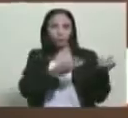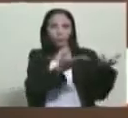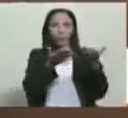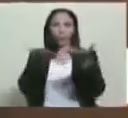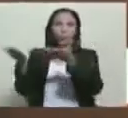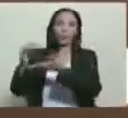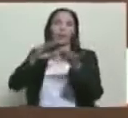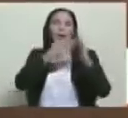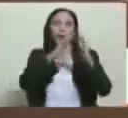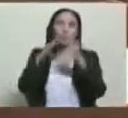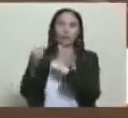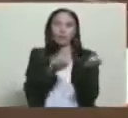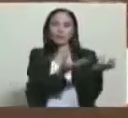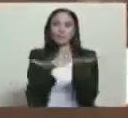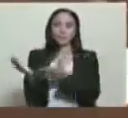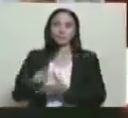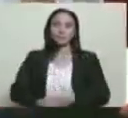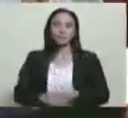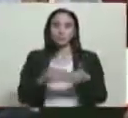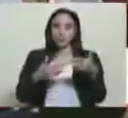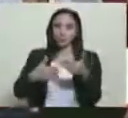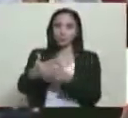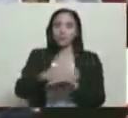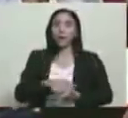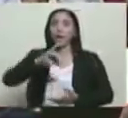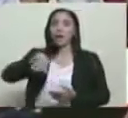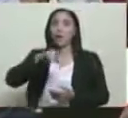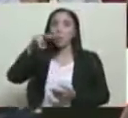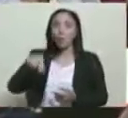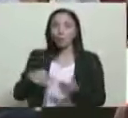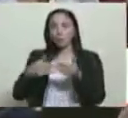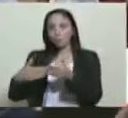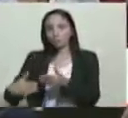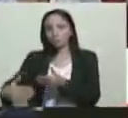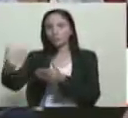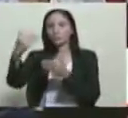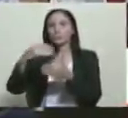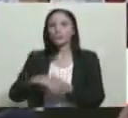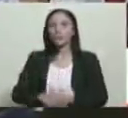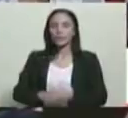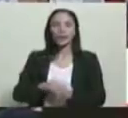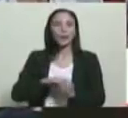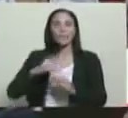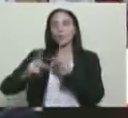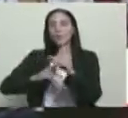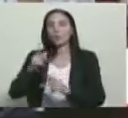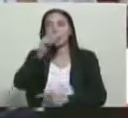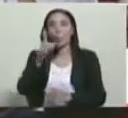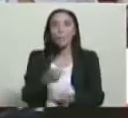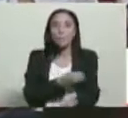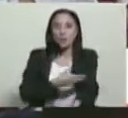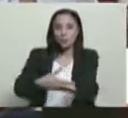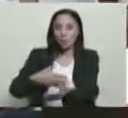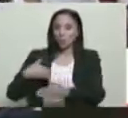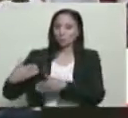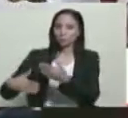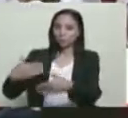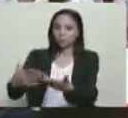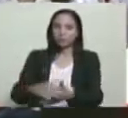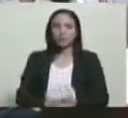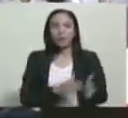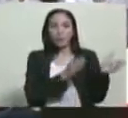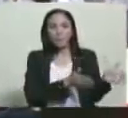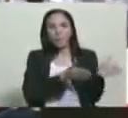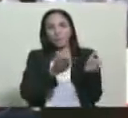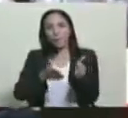de las comunidades. A partir del mes de junio vamos a tener nosotros una producción de 1.000.000 de cajas CLAS